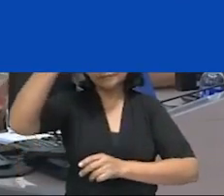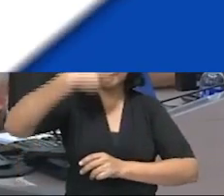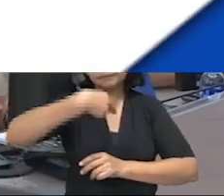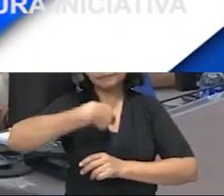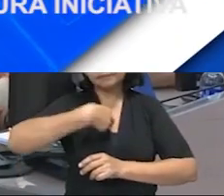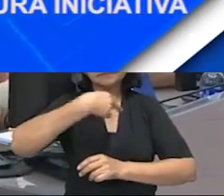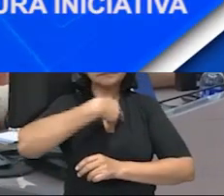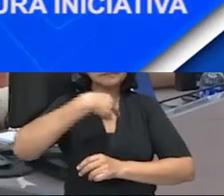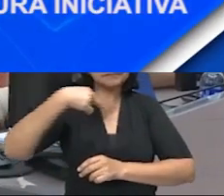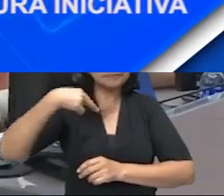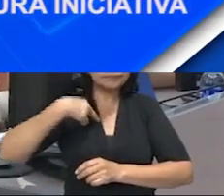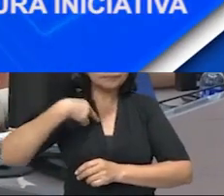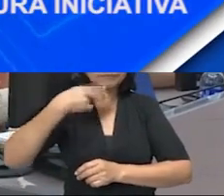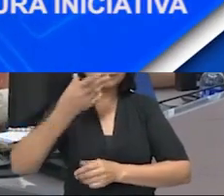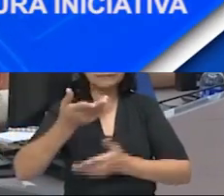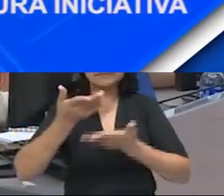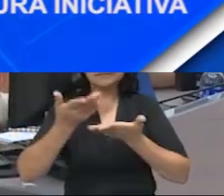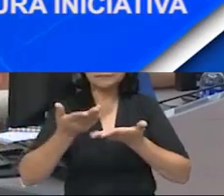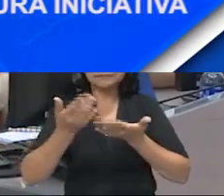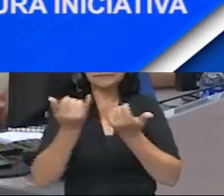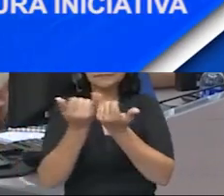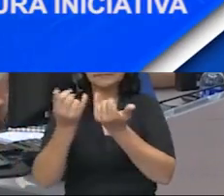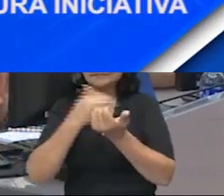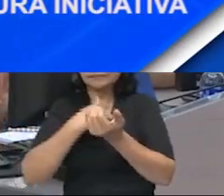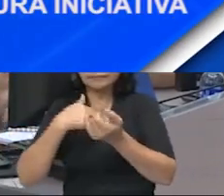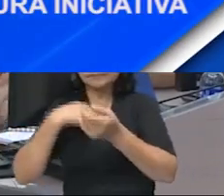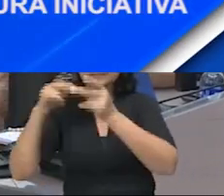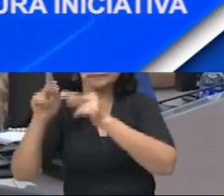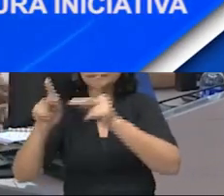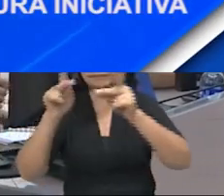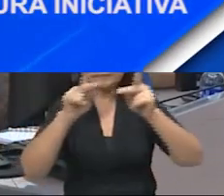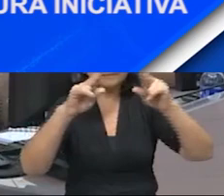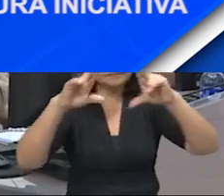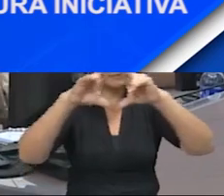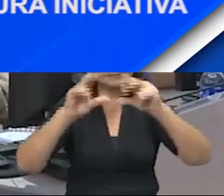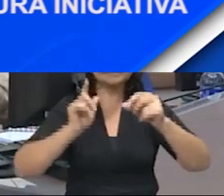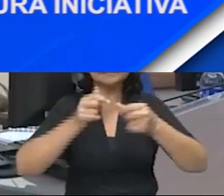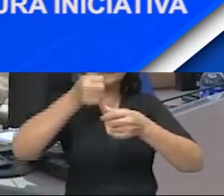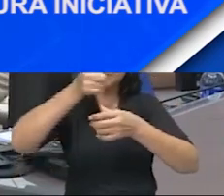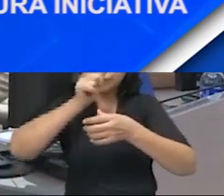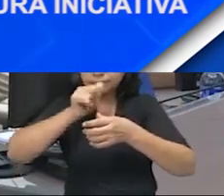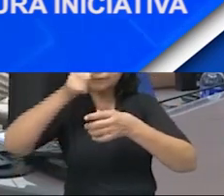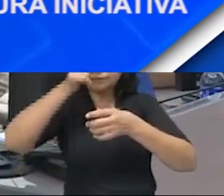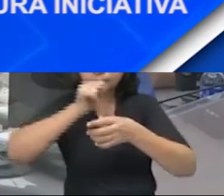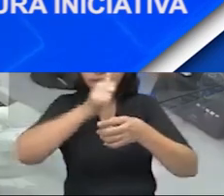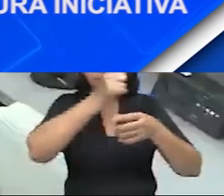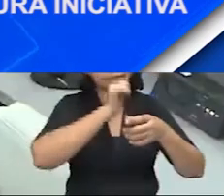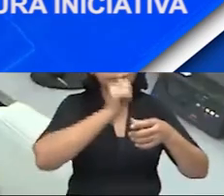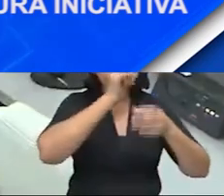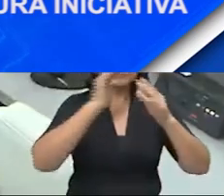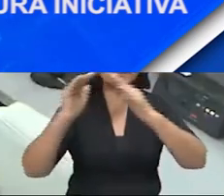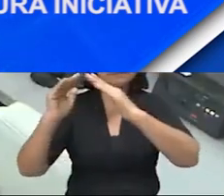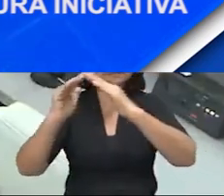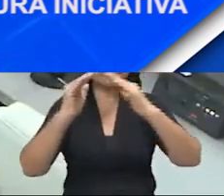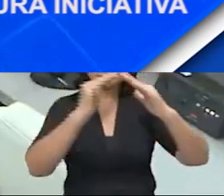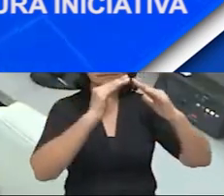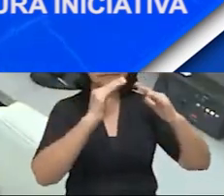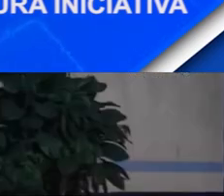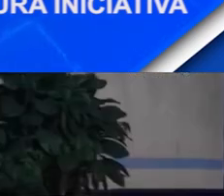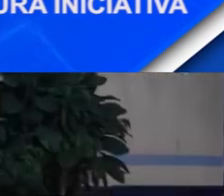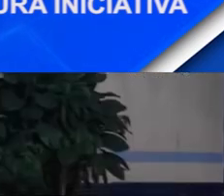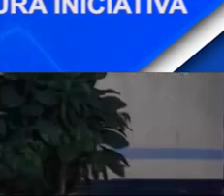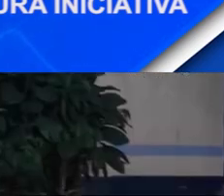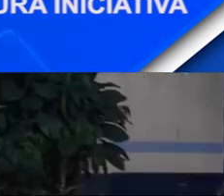En la Asamblea Nacional fue presentada la iniciativa de ley de reforma a la Ley 276, Ley de Creación de la Empresa